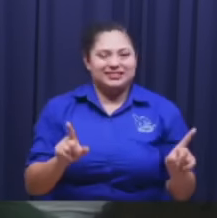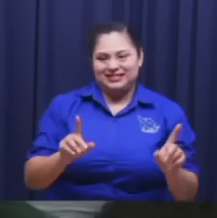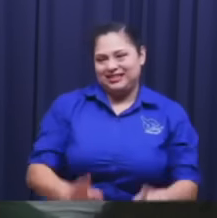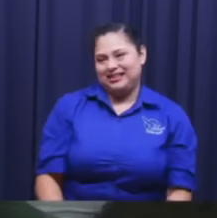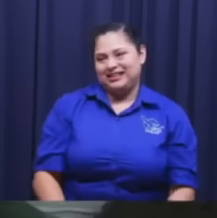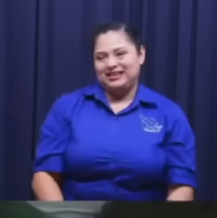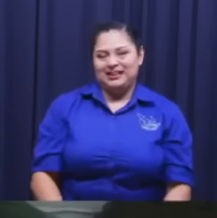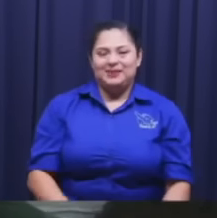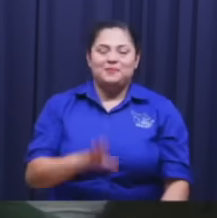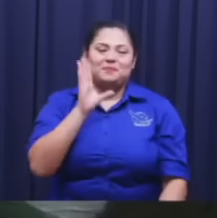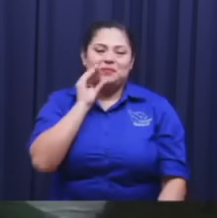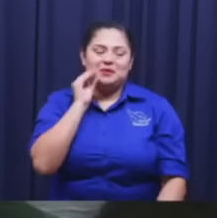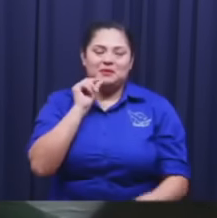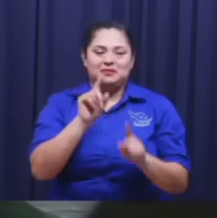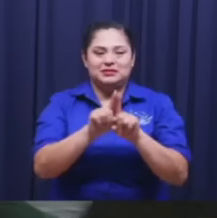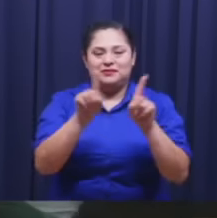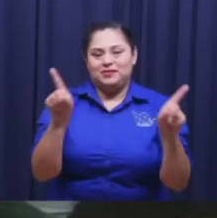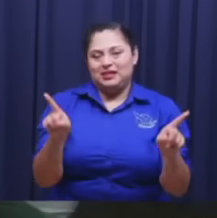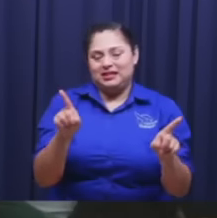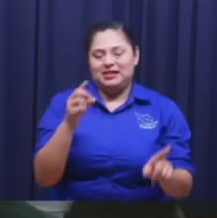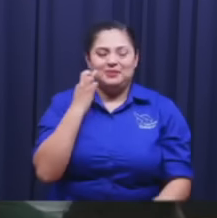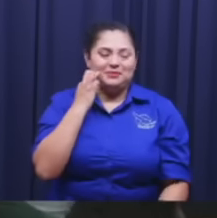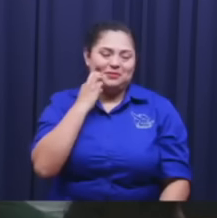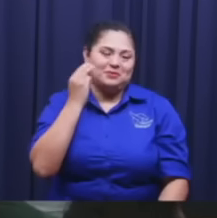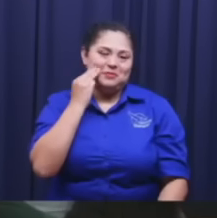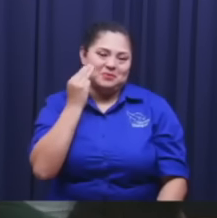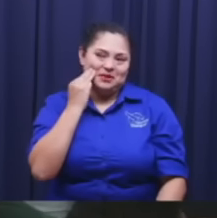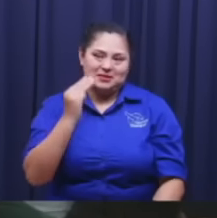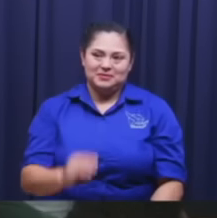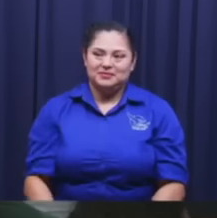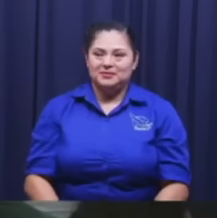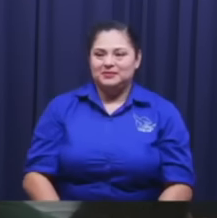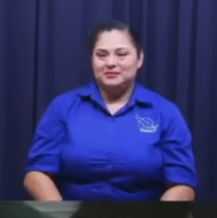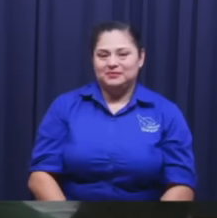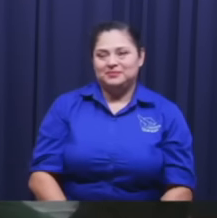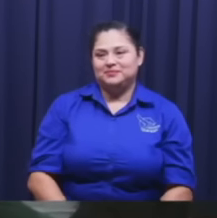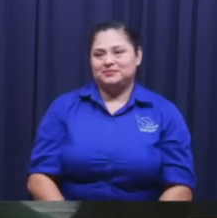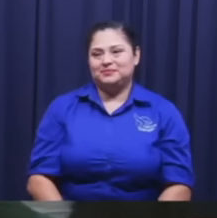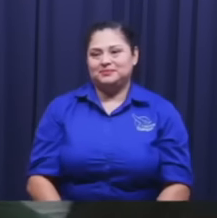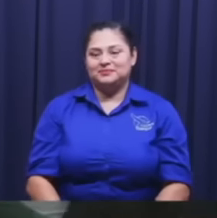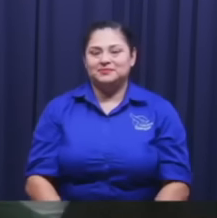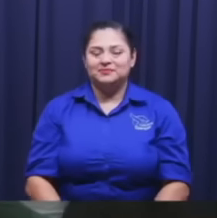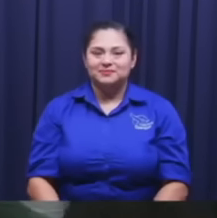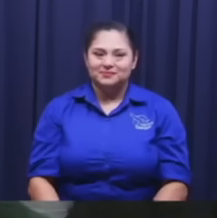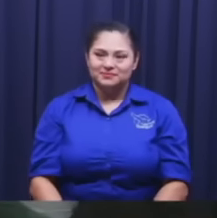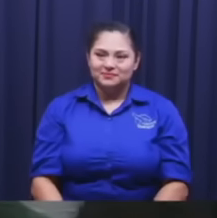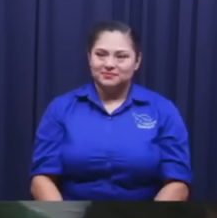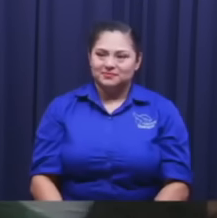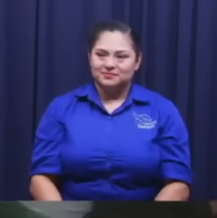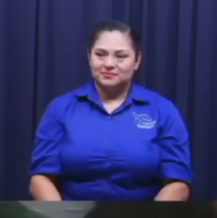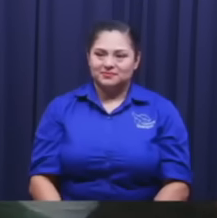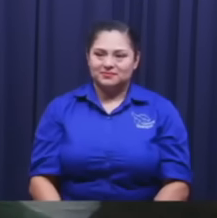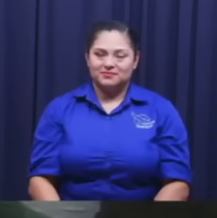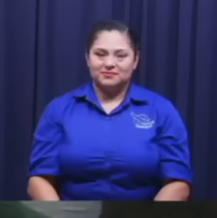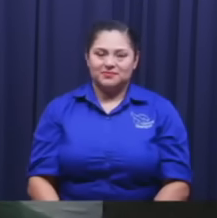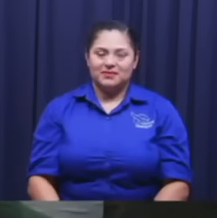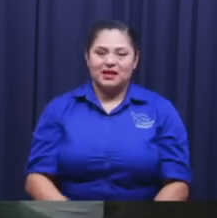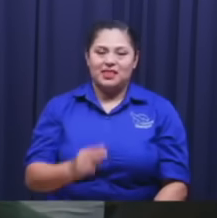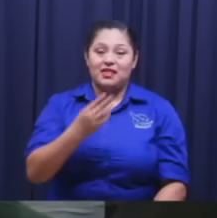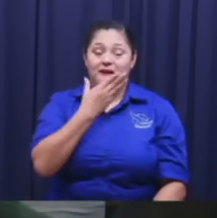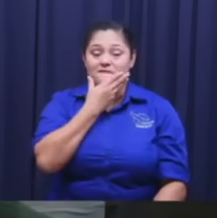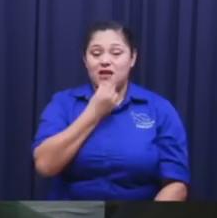querido viejo, ahora ya camina lento como perdonando al viento. Yo soy tu sangre, mi viejo. Viejo, mi querido